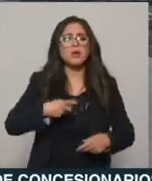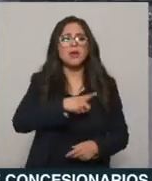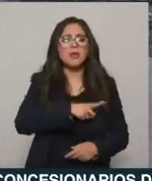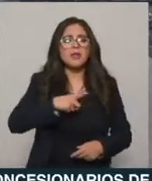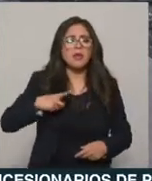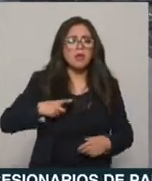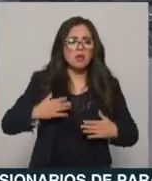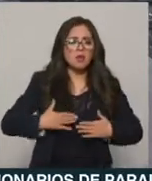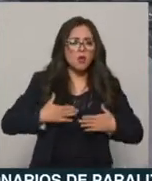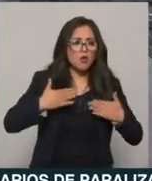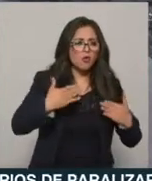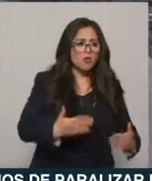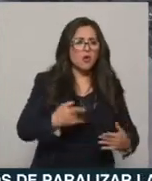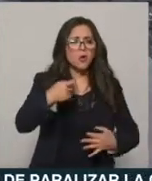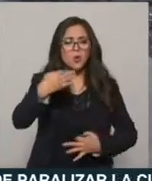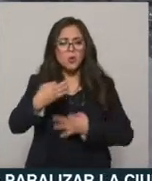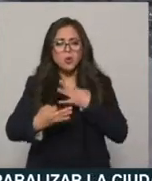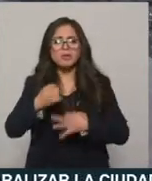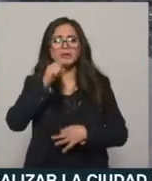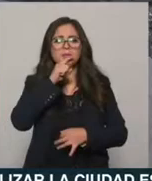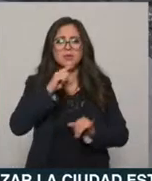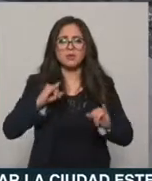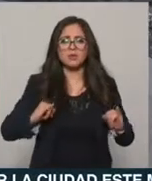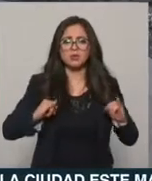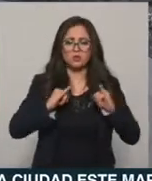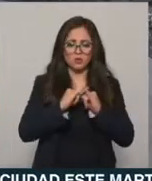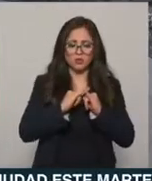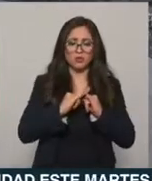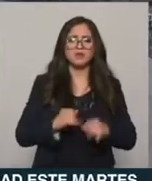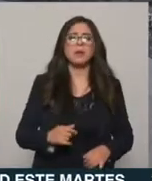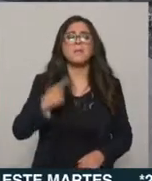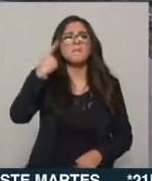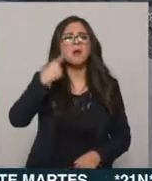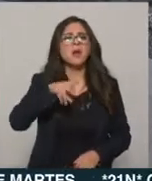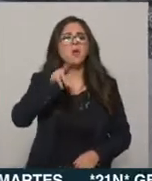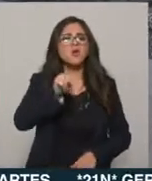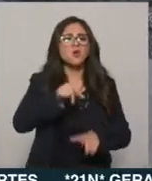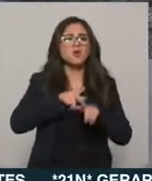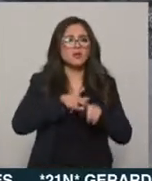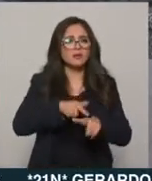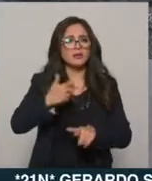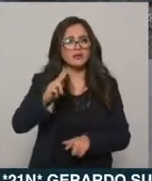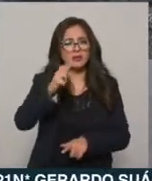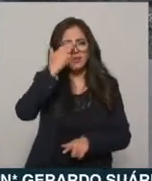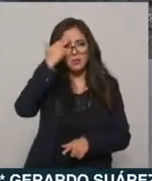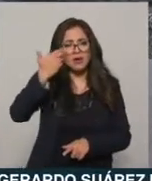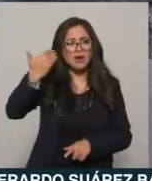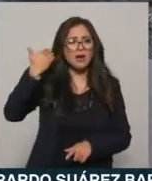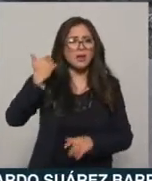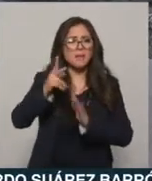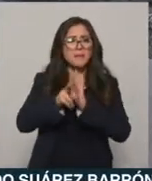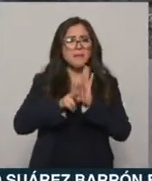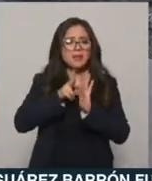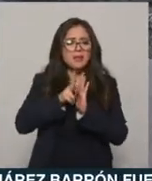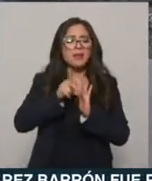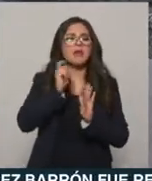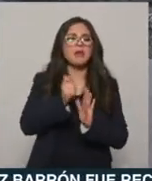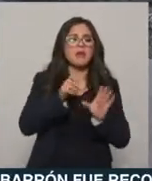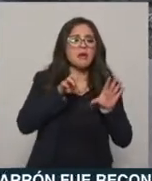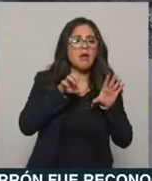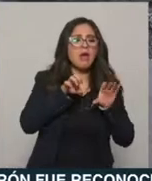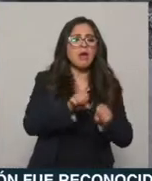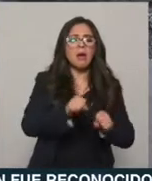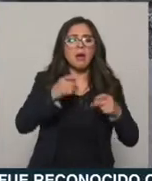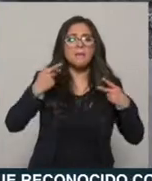instituciones, para tratar de evitar precisamente lo que hemos visto en los videos, cuando atrapan a una persona que acaba de cometer un